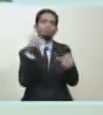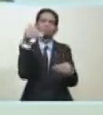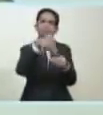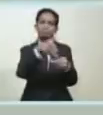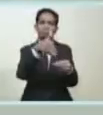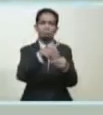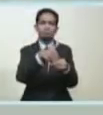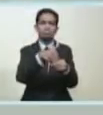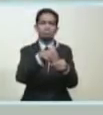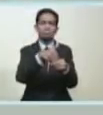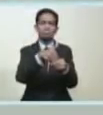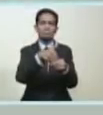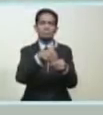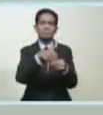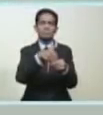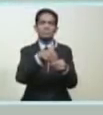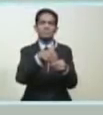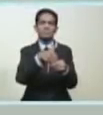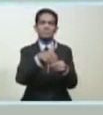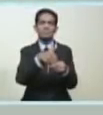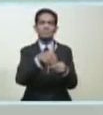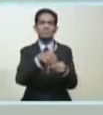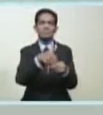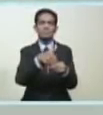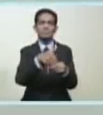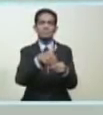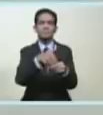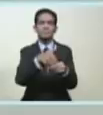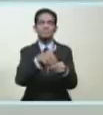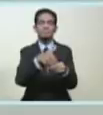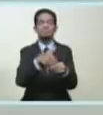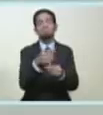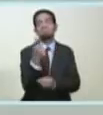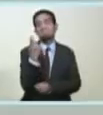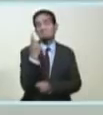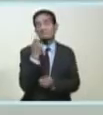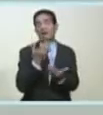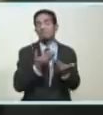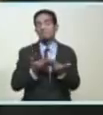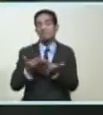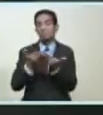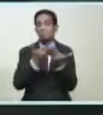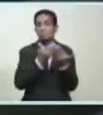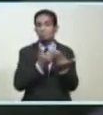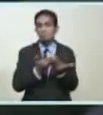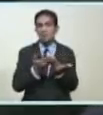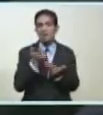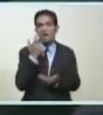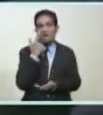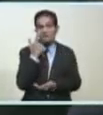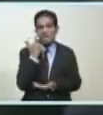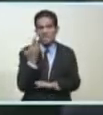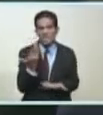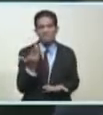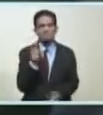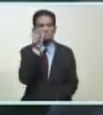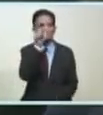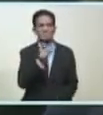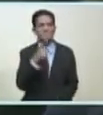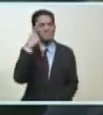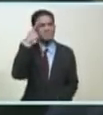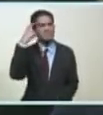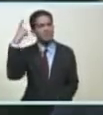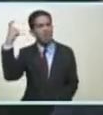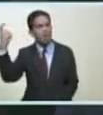anótenlo, anótenlo, porque habrá que estudiarlo desde el punto de vista psicológico, psiquiátrico,